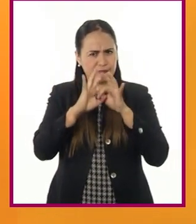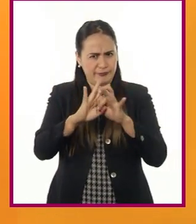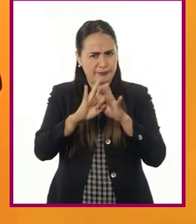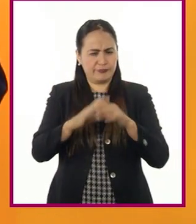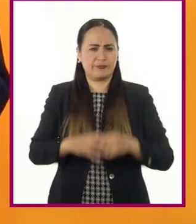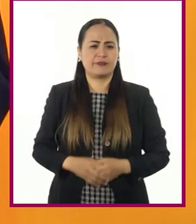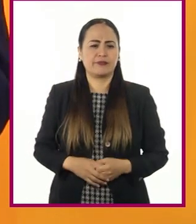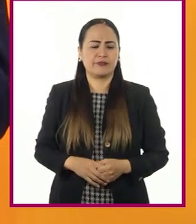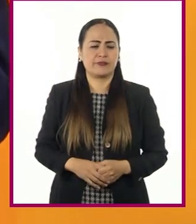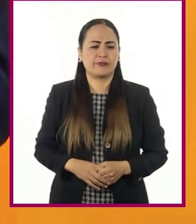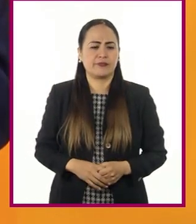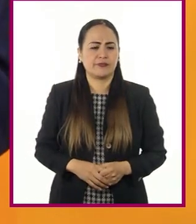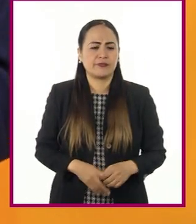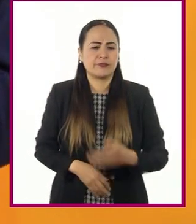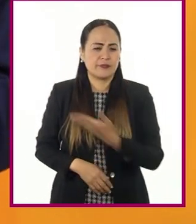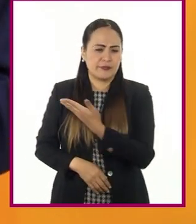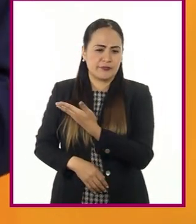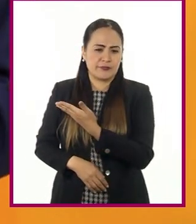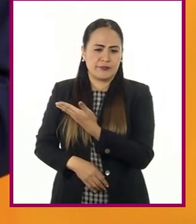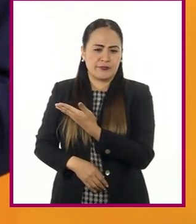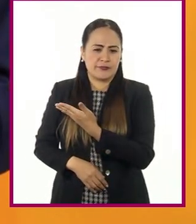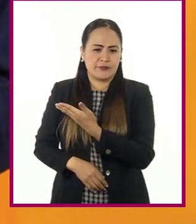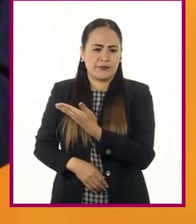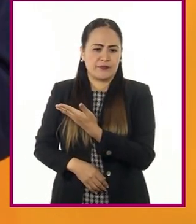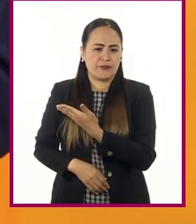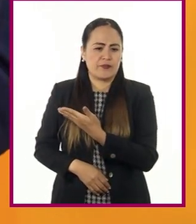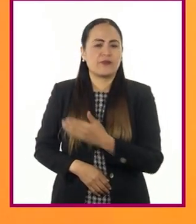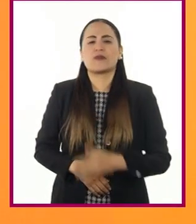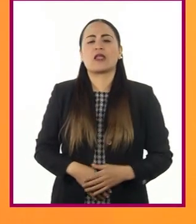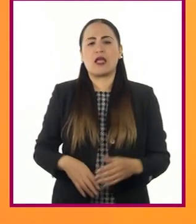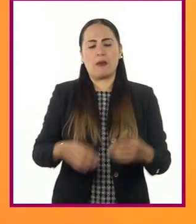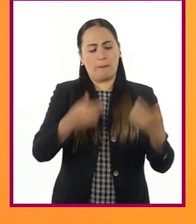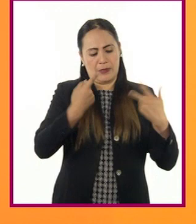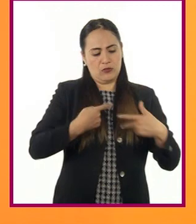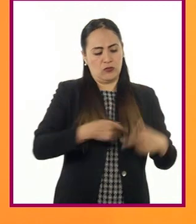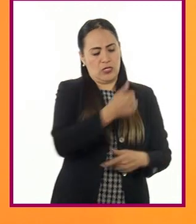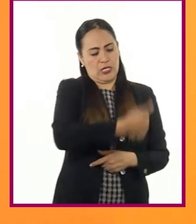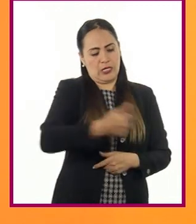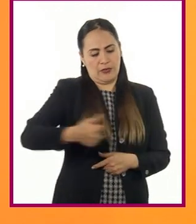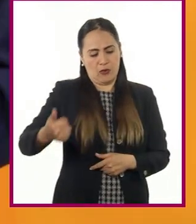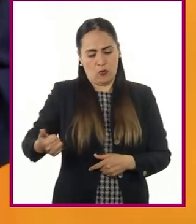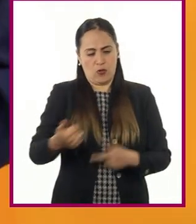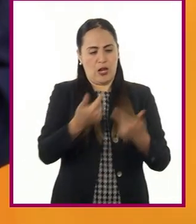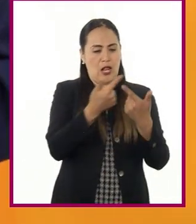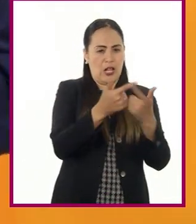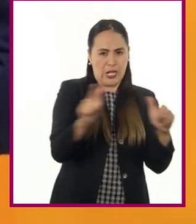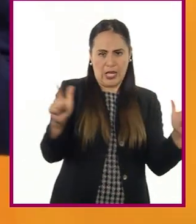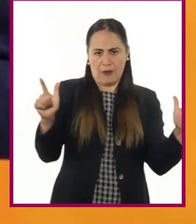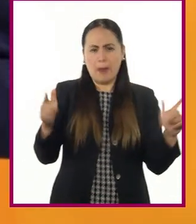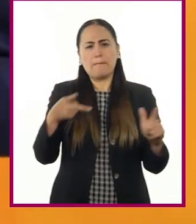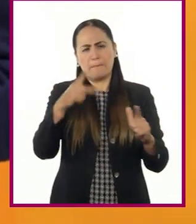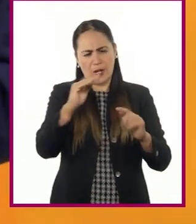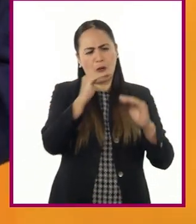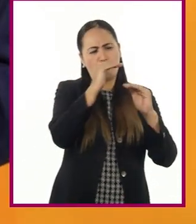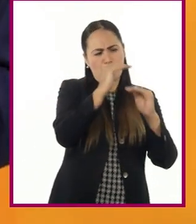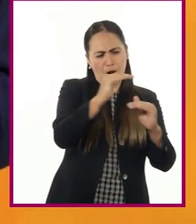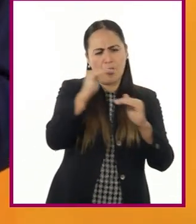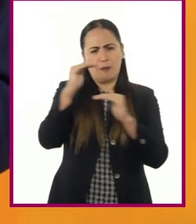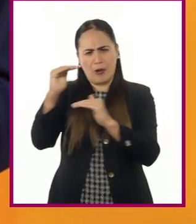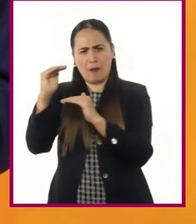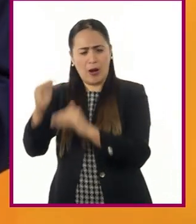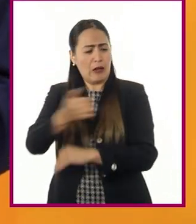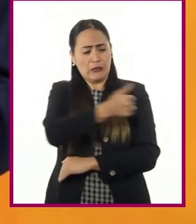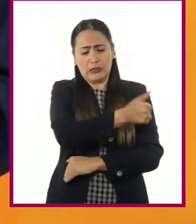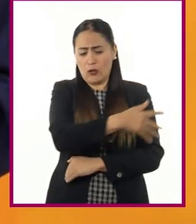Los límites que se imponen a las libertades individuales favorecen las posibilidades para el goce del